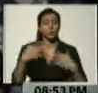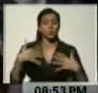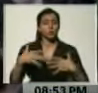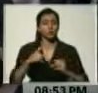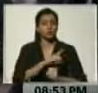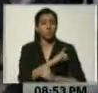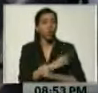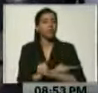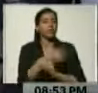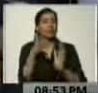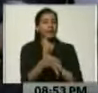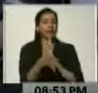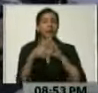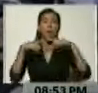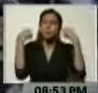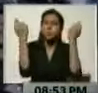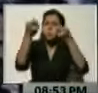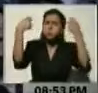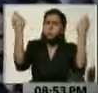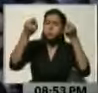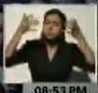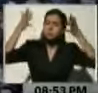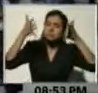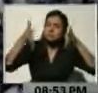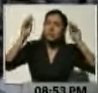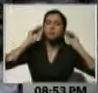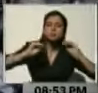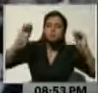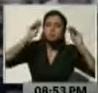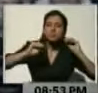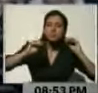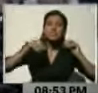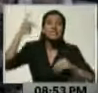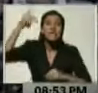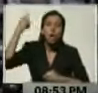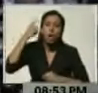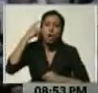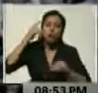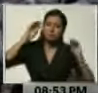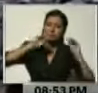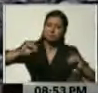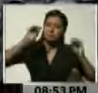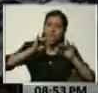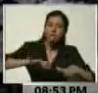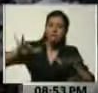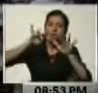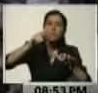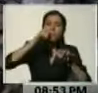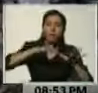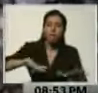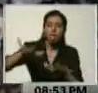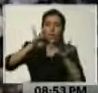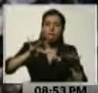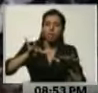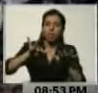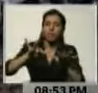poderosísimas campañas psicológicas, científicas. Es aquello de